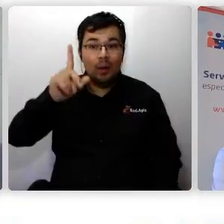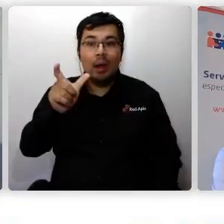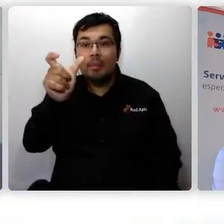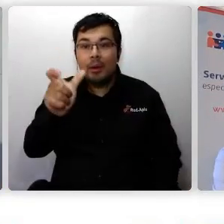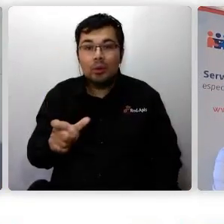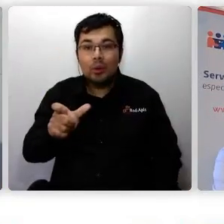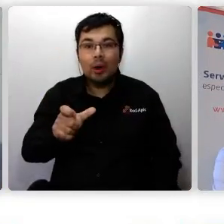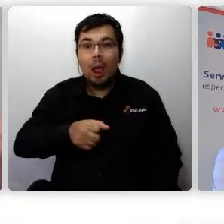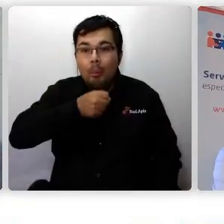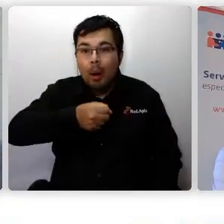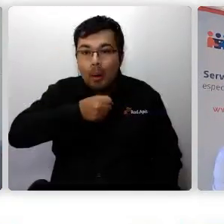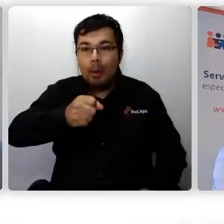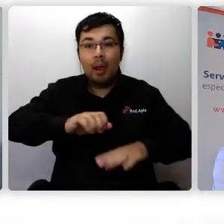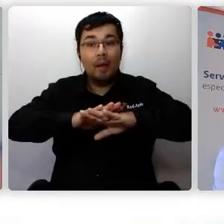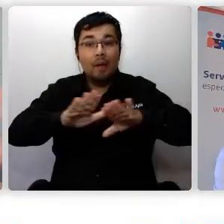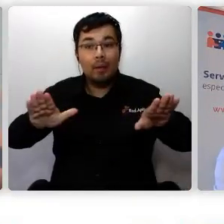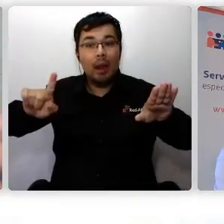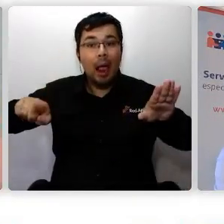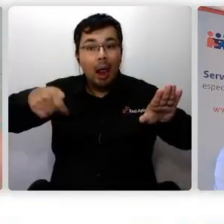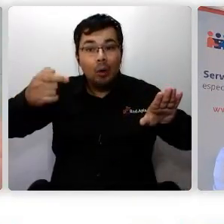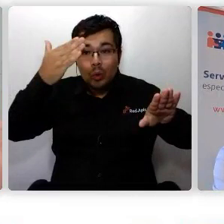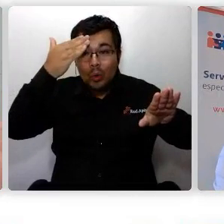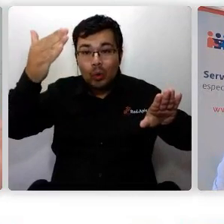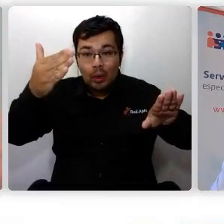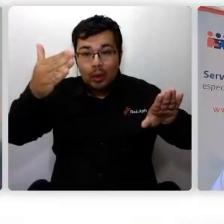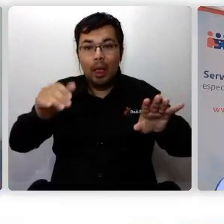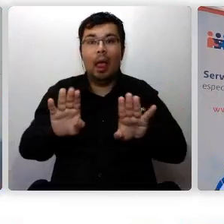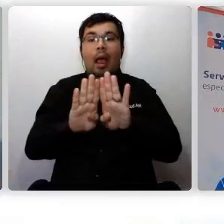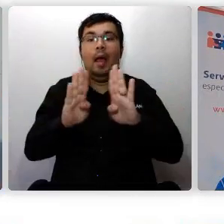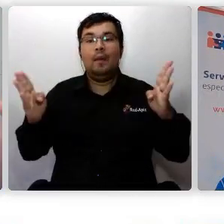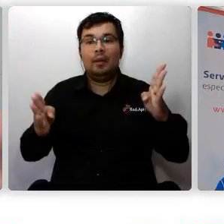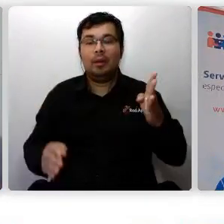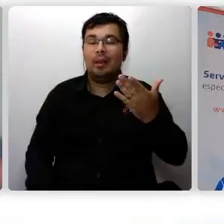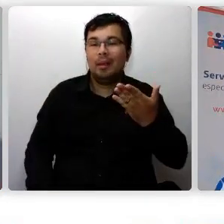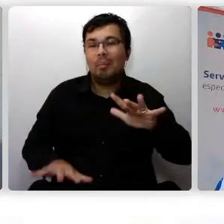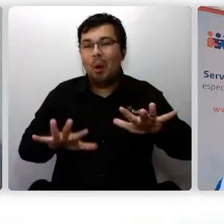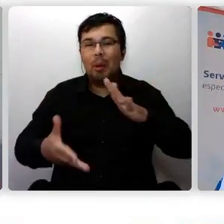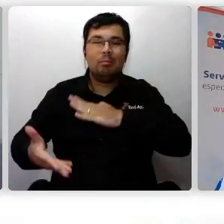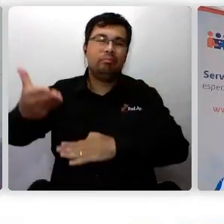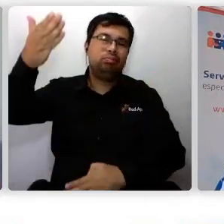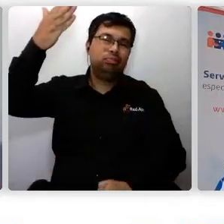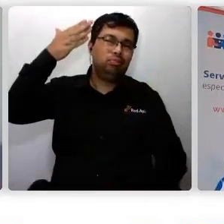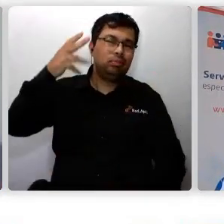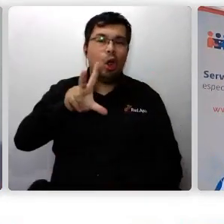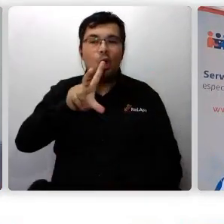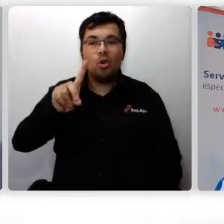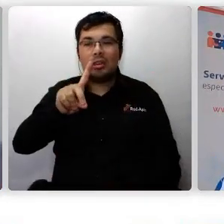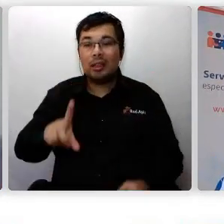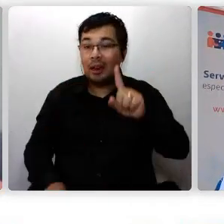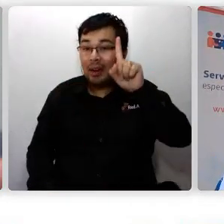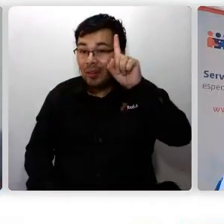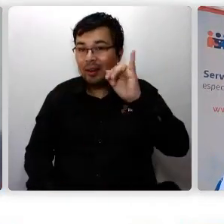siguiente? Estamos hablando de los años 80. No, hablando de hace mucho tiempo, sí. Tiempo, ¿no, don Iván? Que usted y yo nos vamos a ver. Se nos cae el camino.